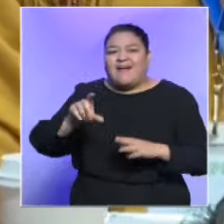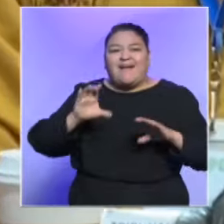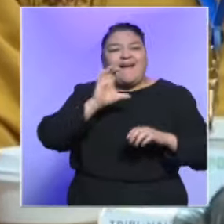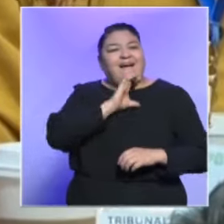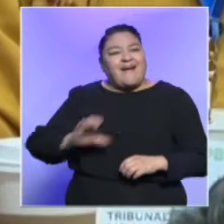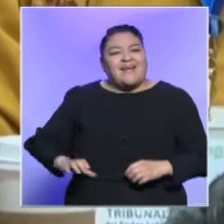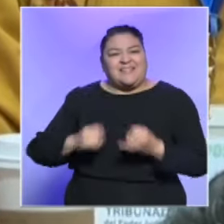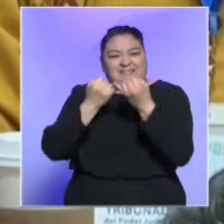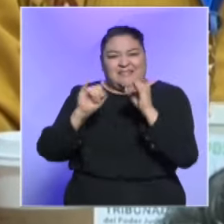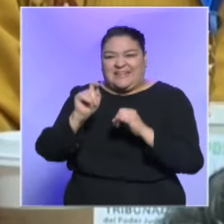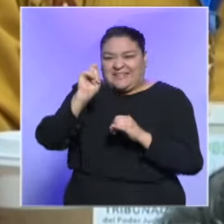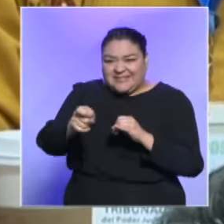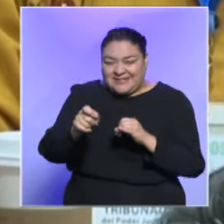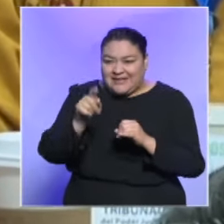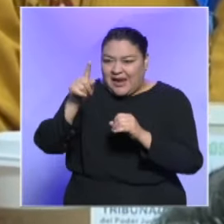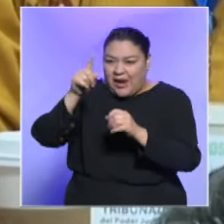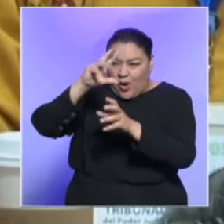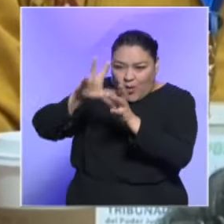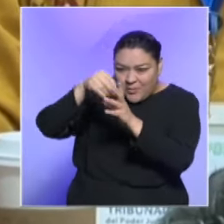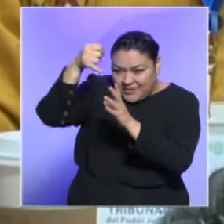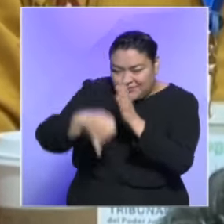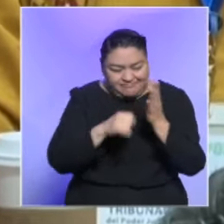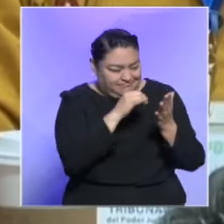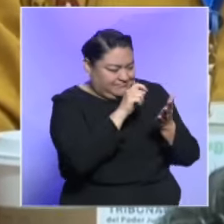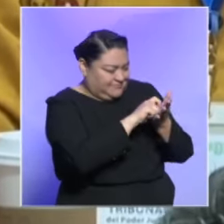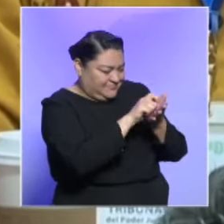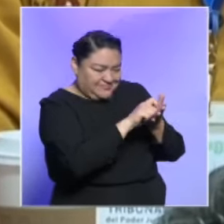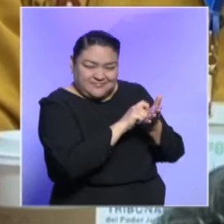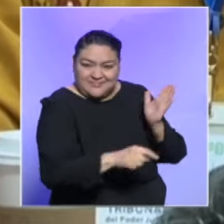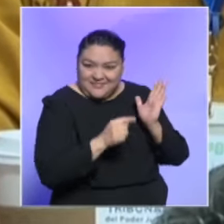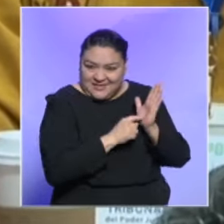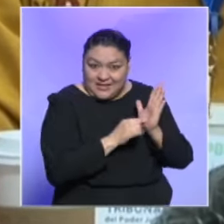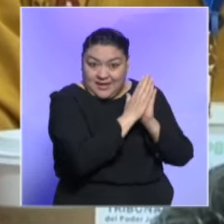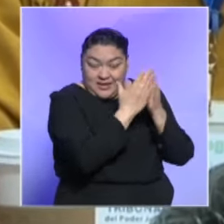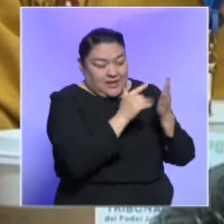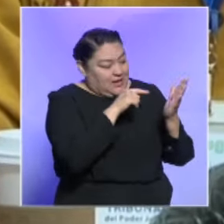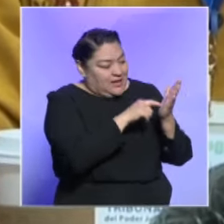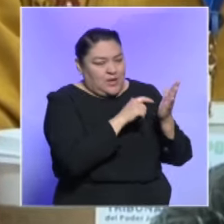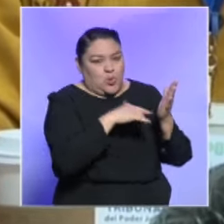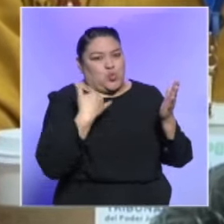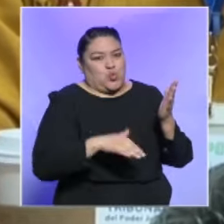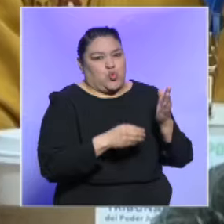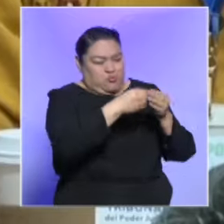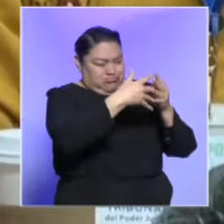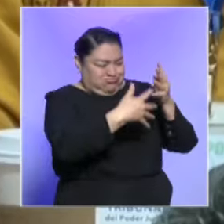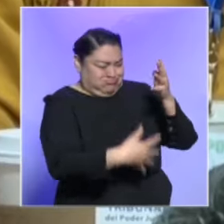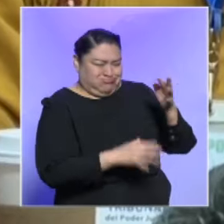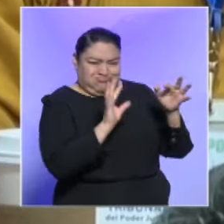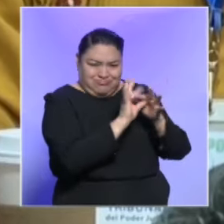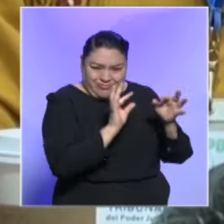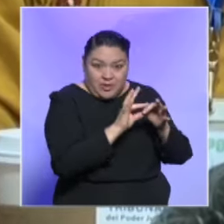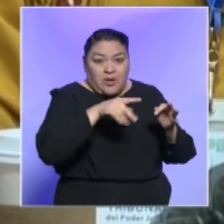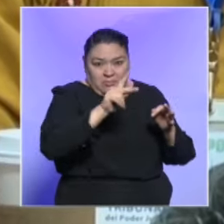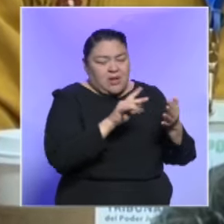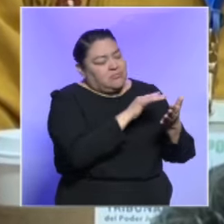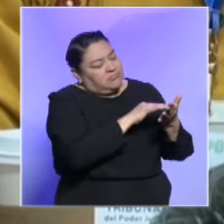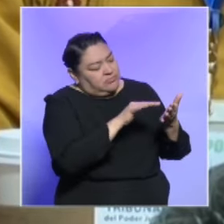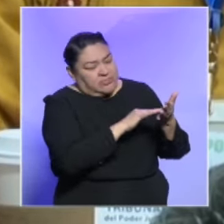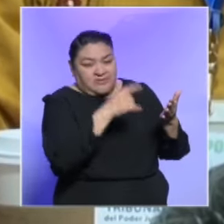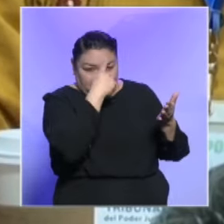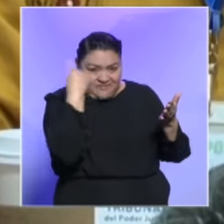independientes. Al proceder a su lectura, si bien el libro es vasto, es muy sencillo, muy accesible